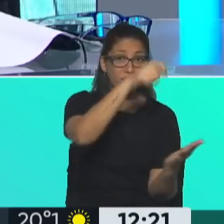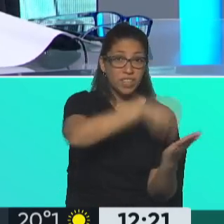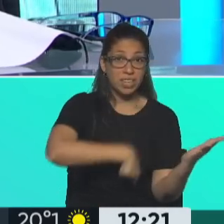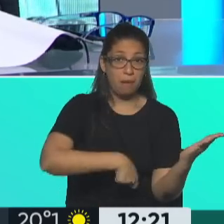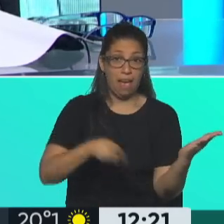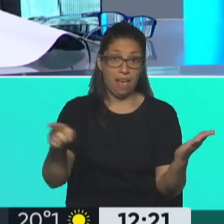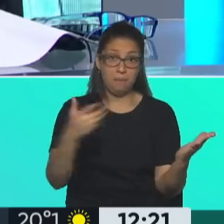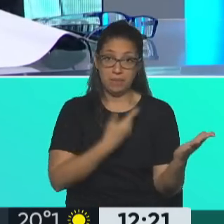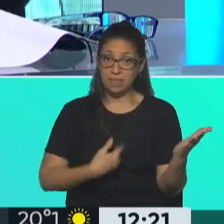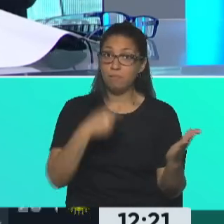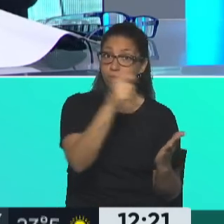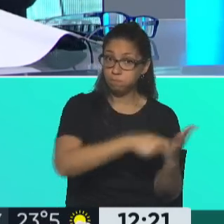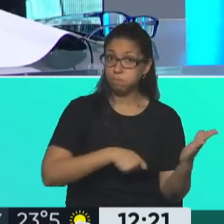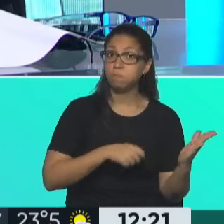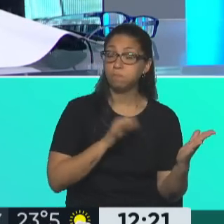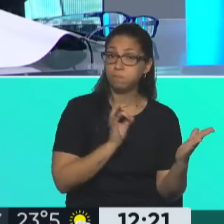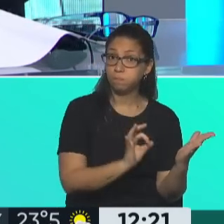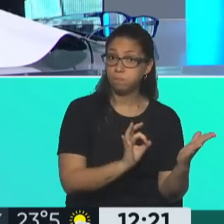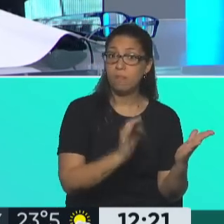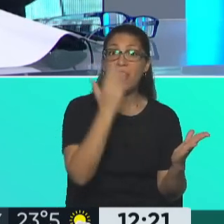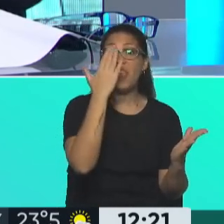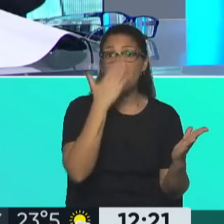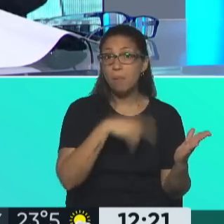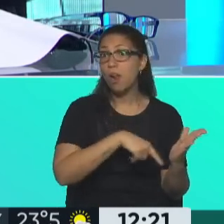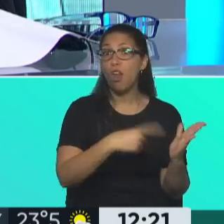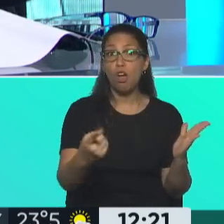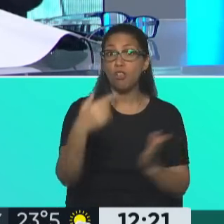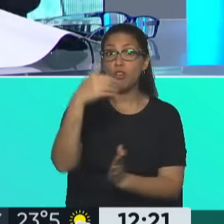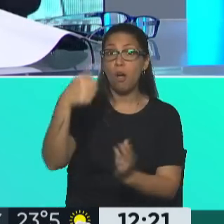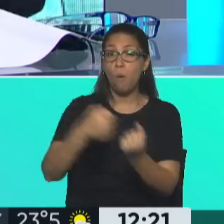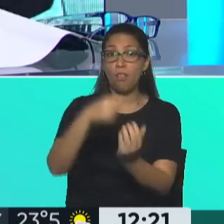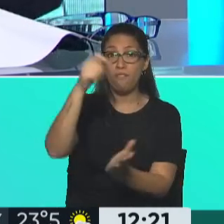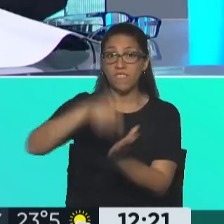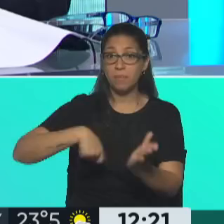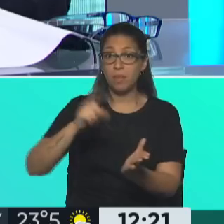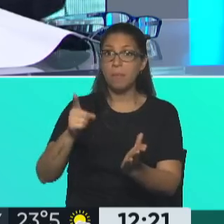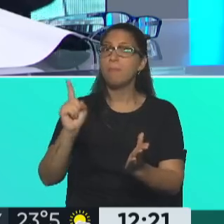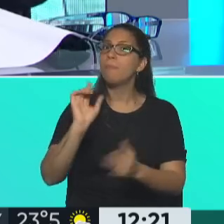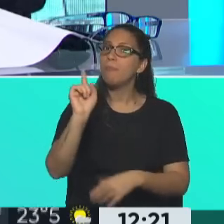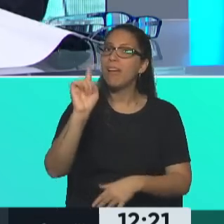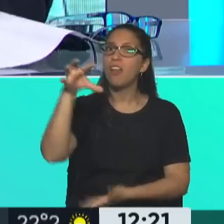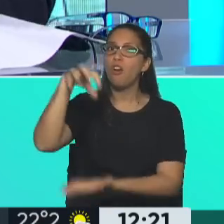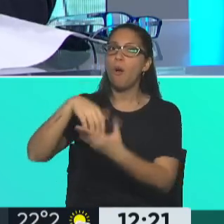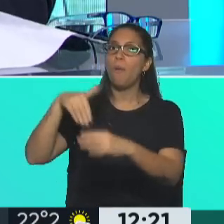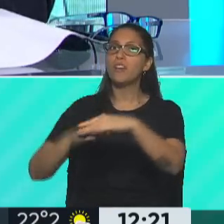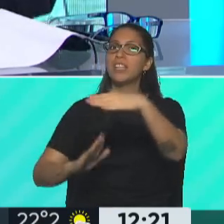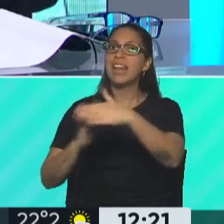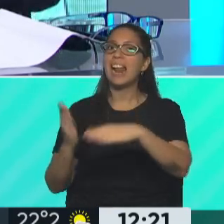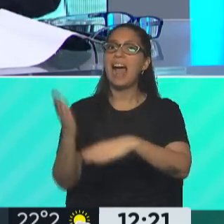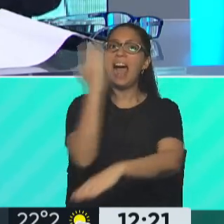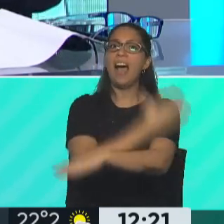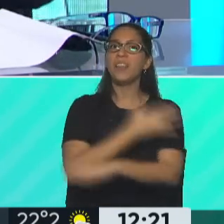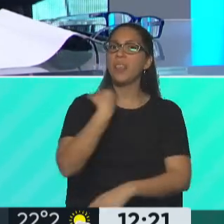Central firmó el acuerdo y después la extensión del acuerdo. Pero previamente debería haber entregado